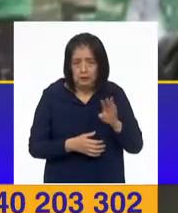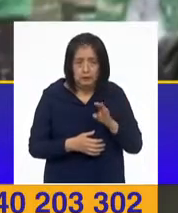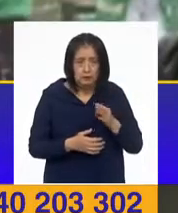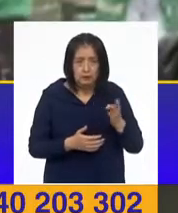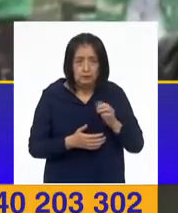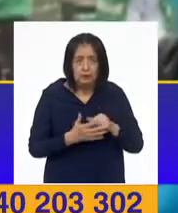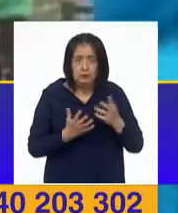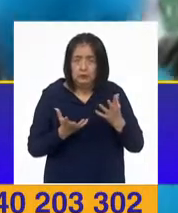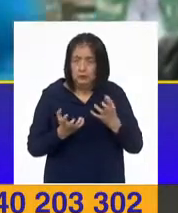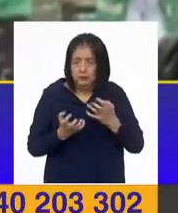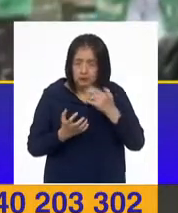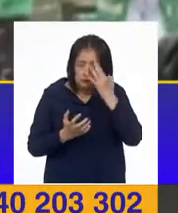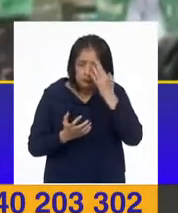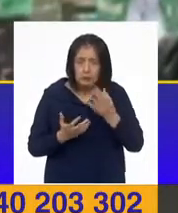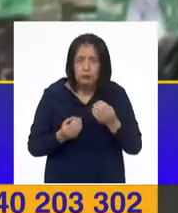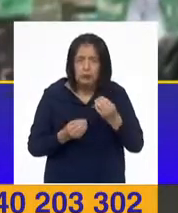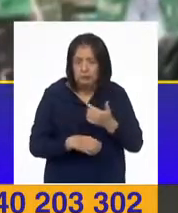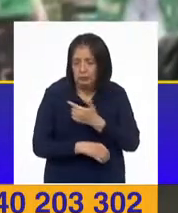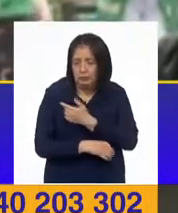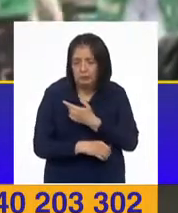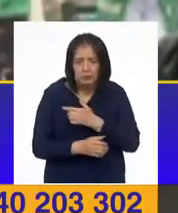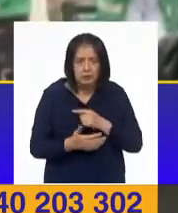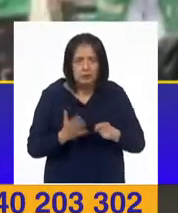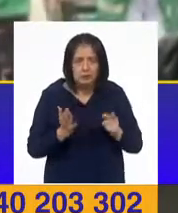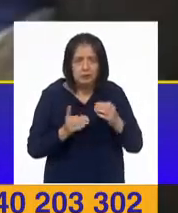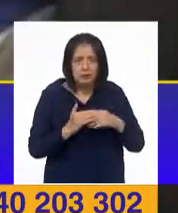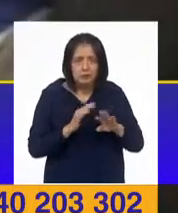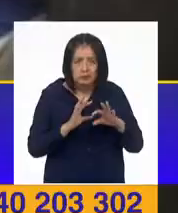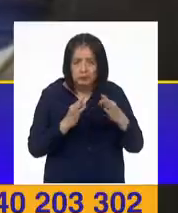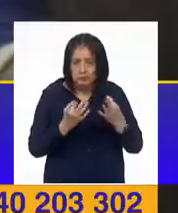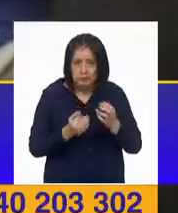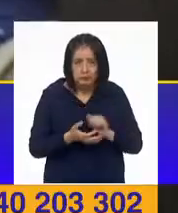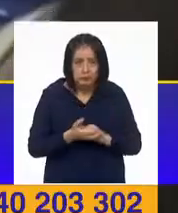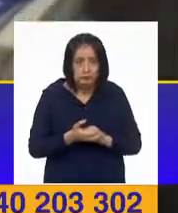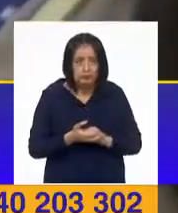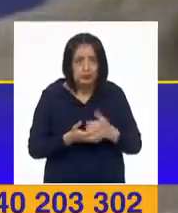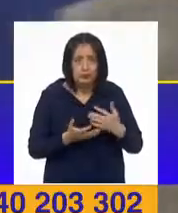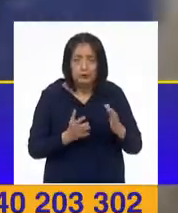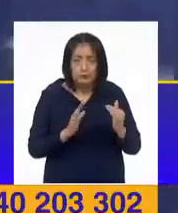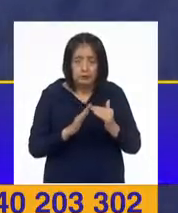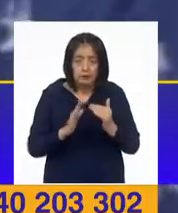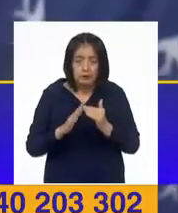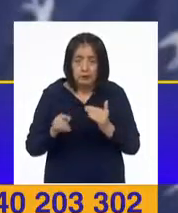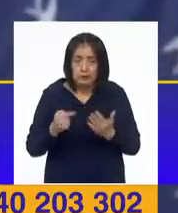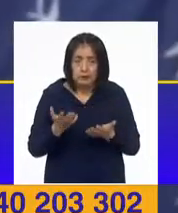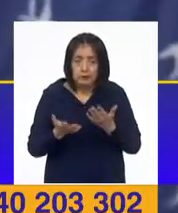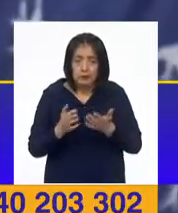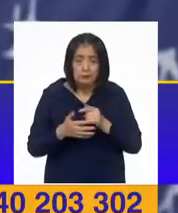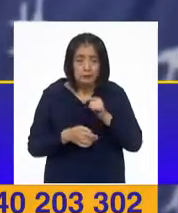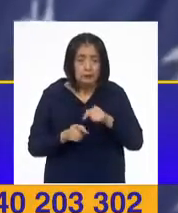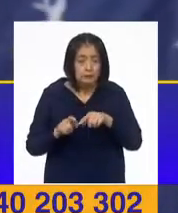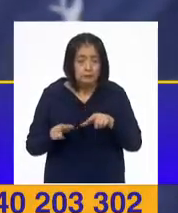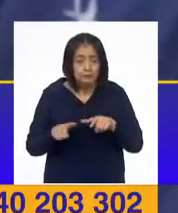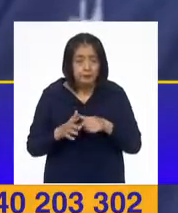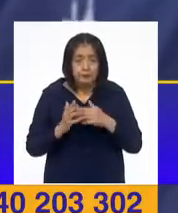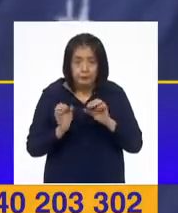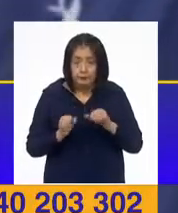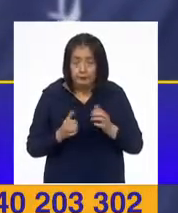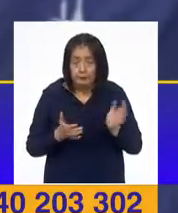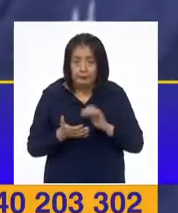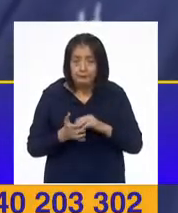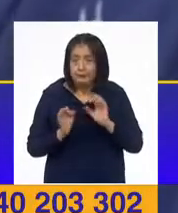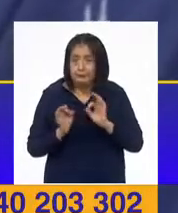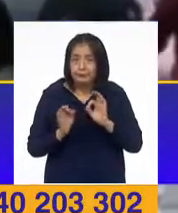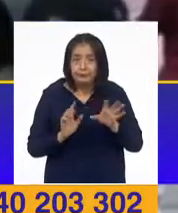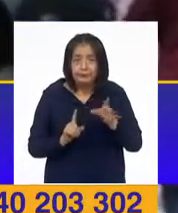que buscan determinar cómo afecta la vacunación dentro de los hogares, ya que las viviendas son probablemente el espacio donde existe mayor